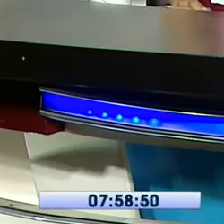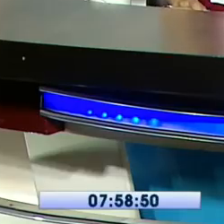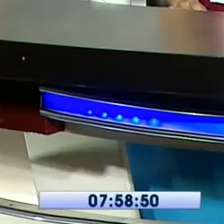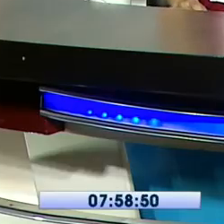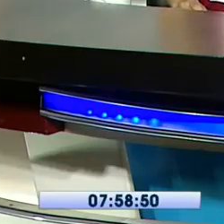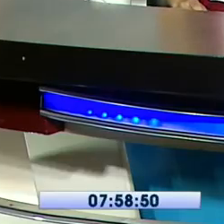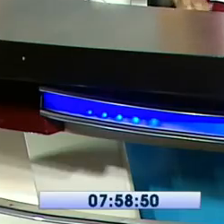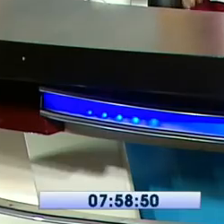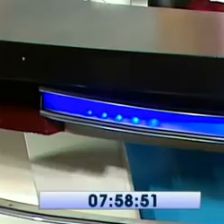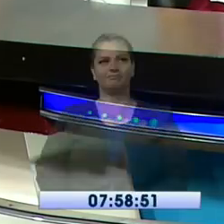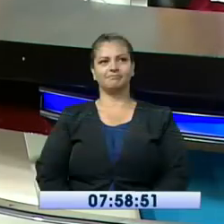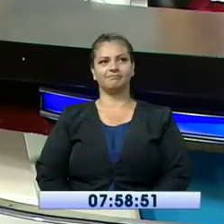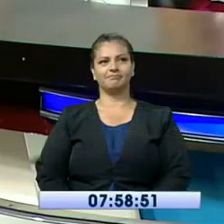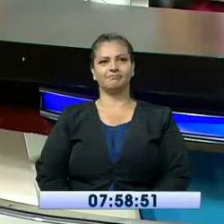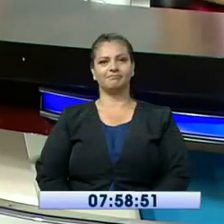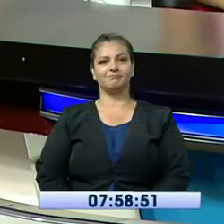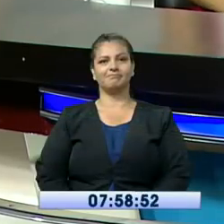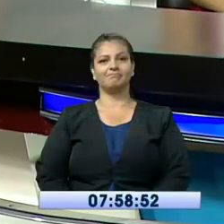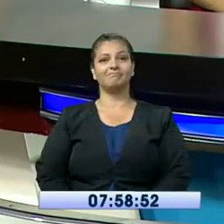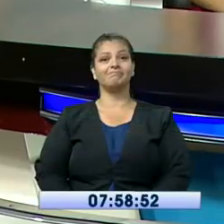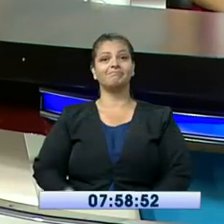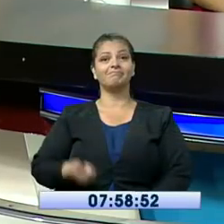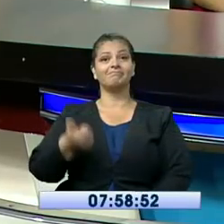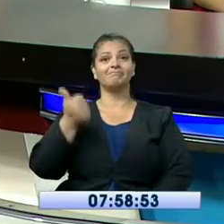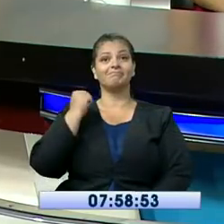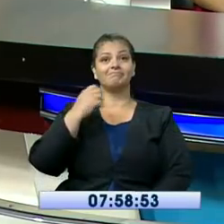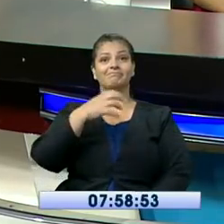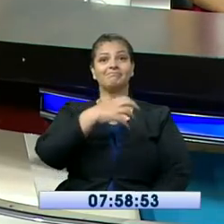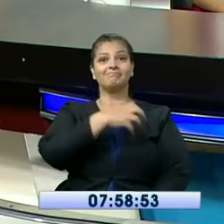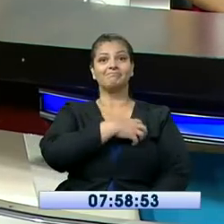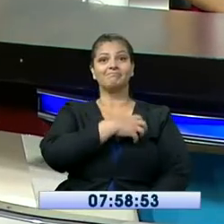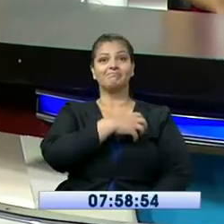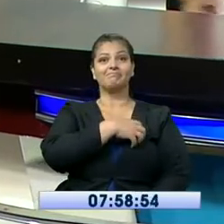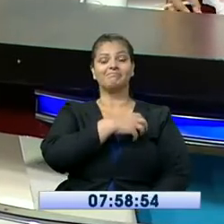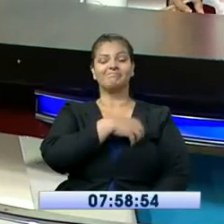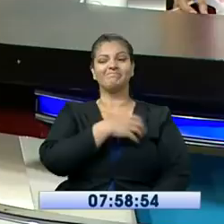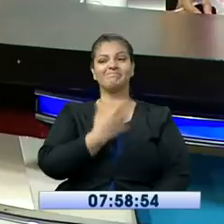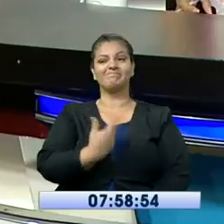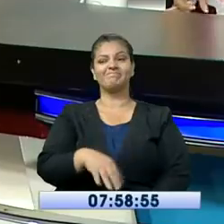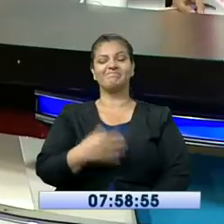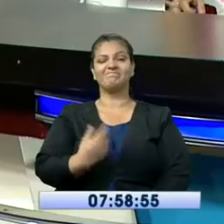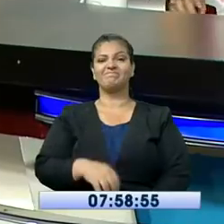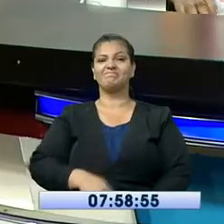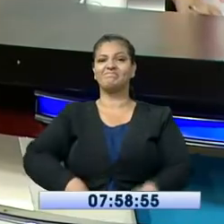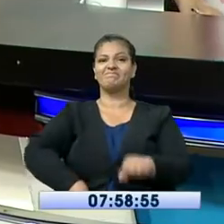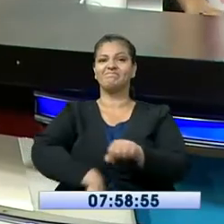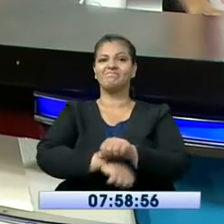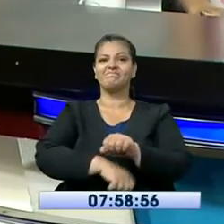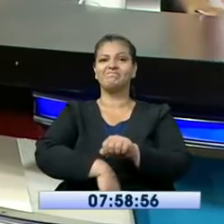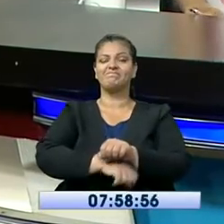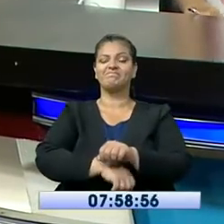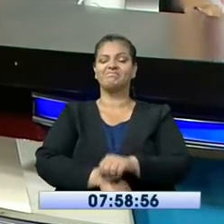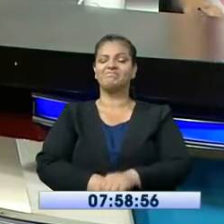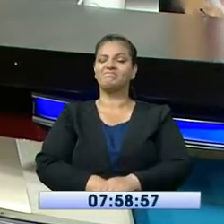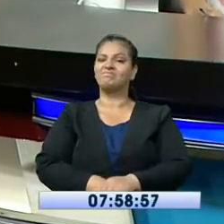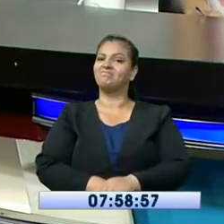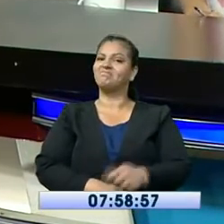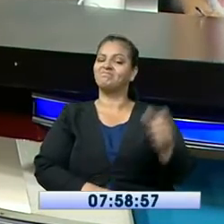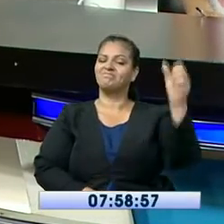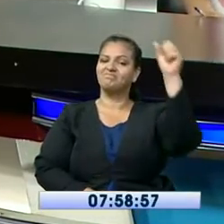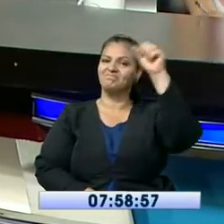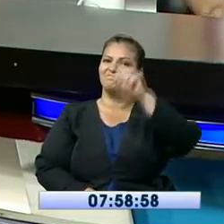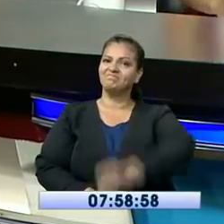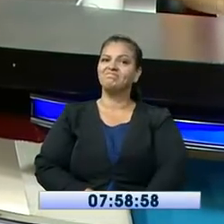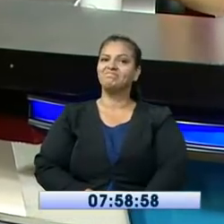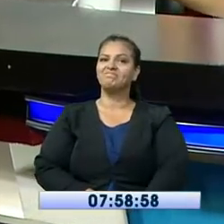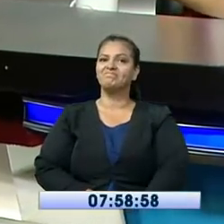un barcelona desconocido realmente desconocido destrozado porque no es que el